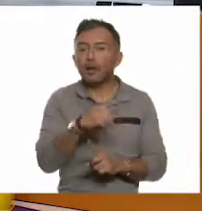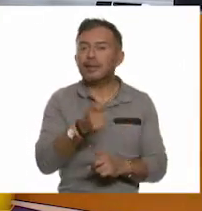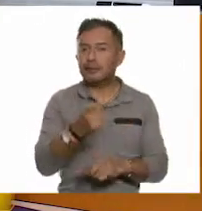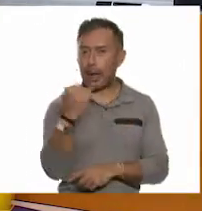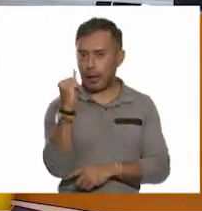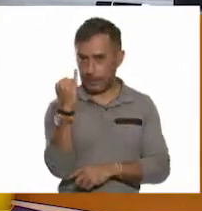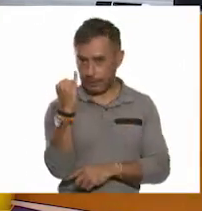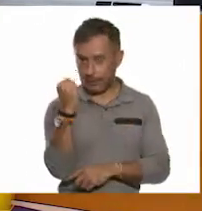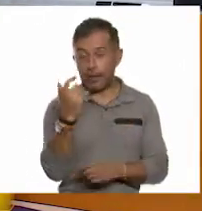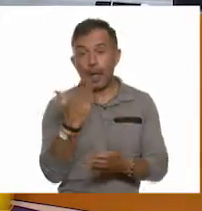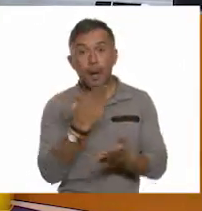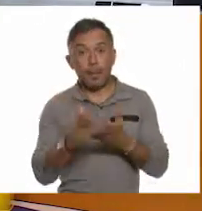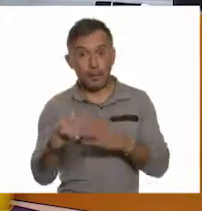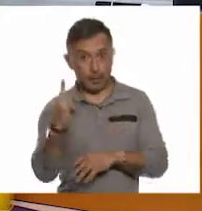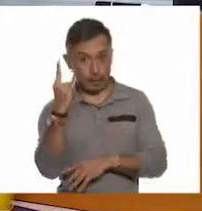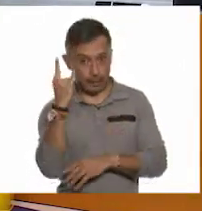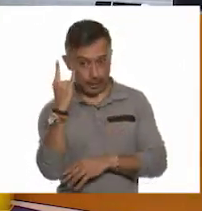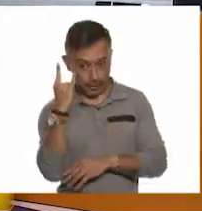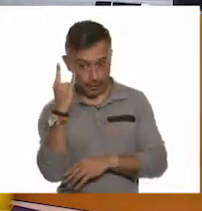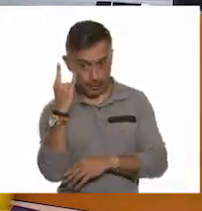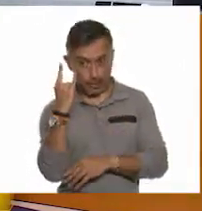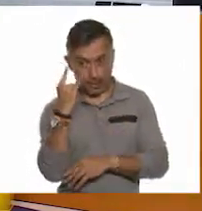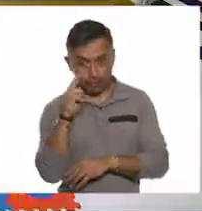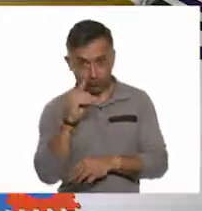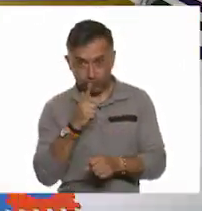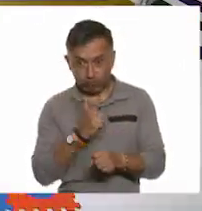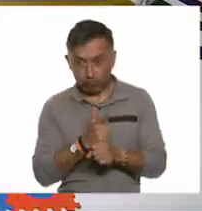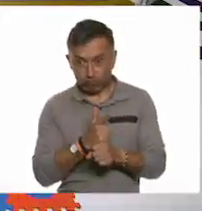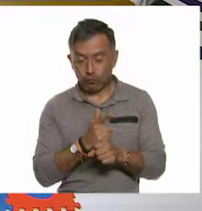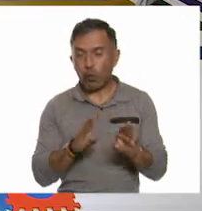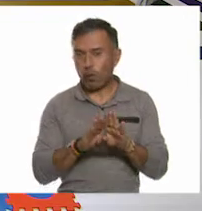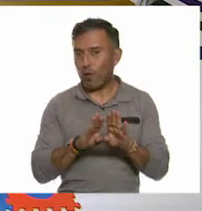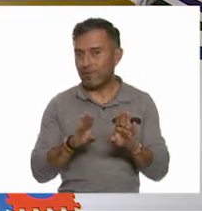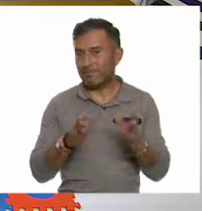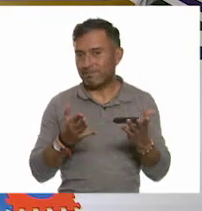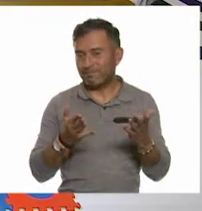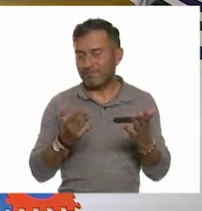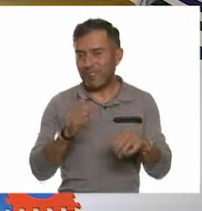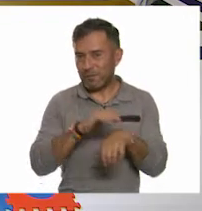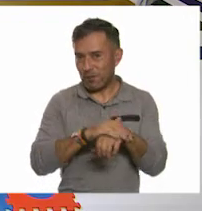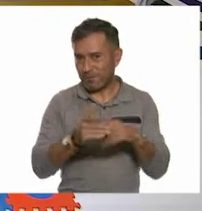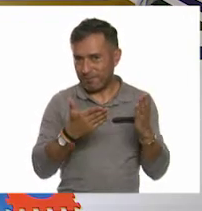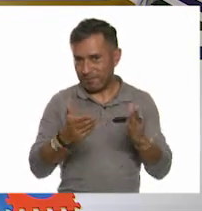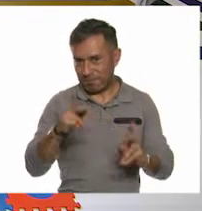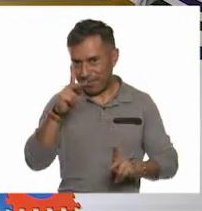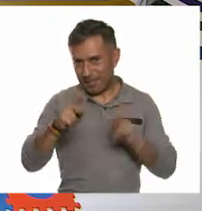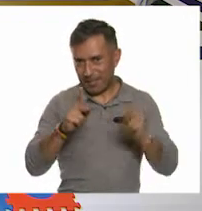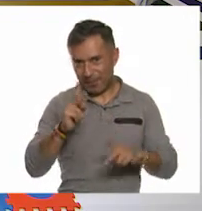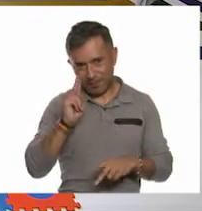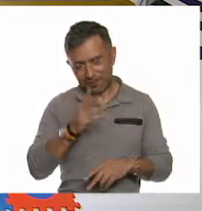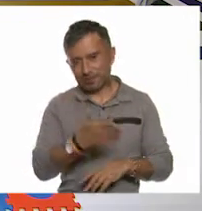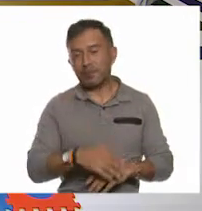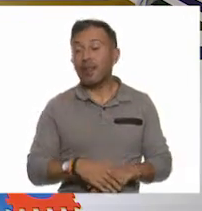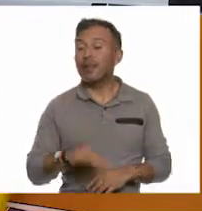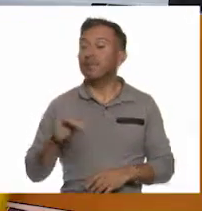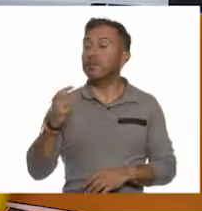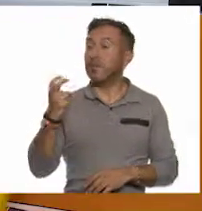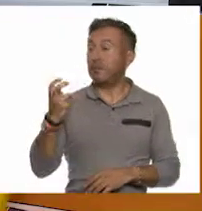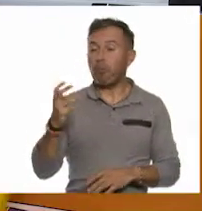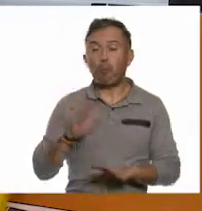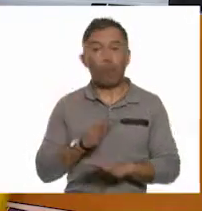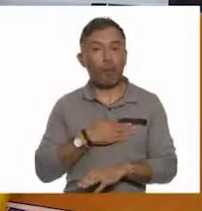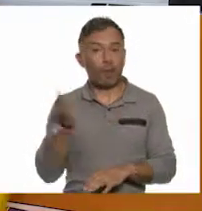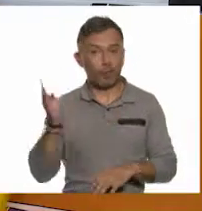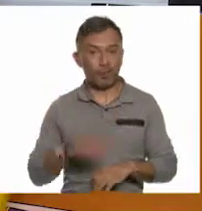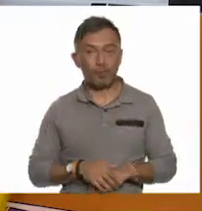y del gigante nosotros lo descubrimos acá con la visita de nuestro amigo. Exactamente. Pues bueno,